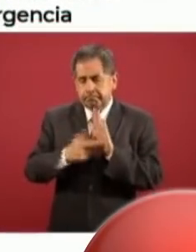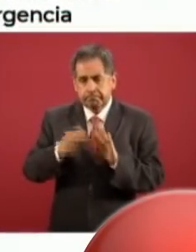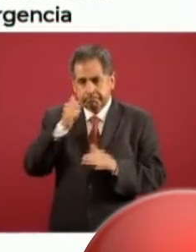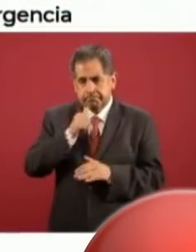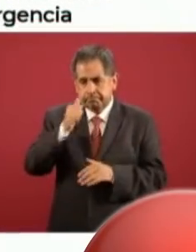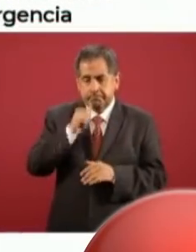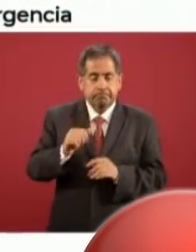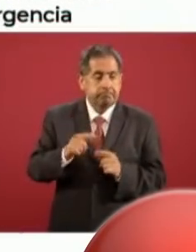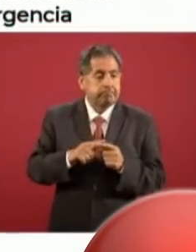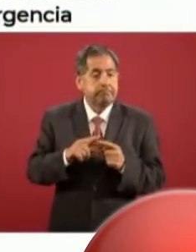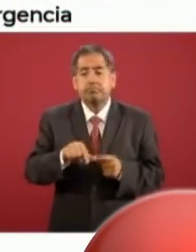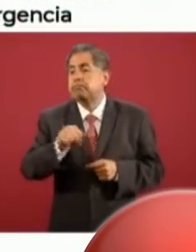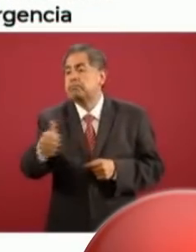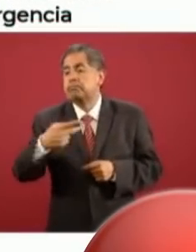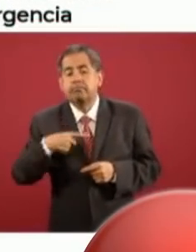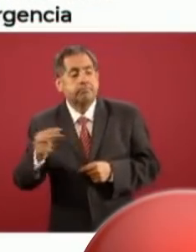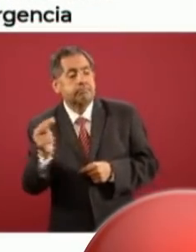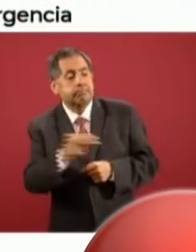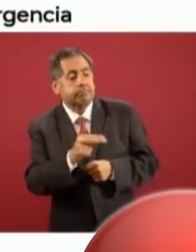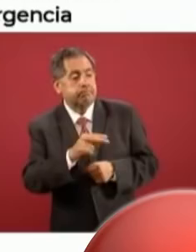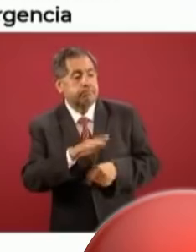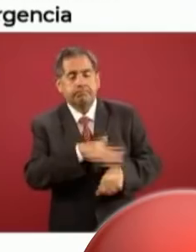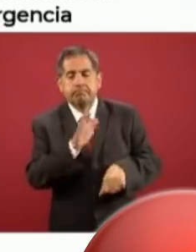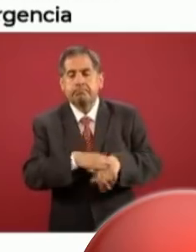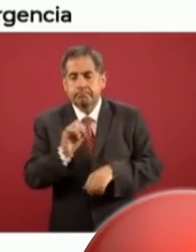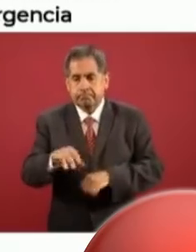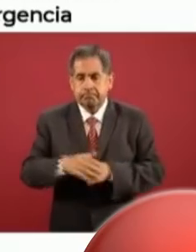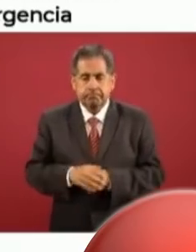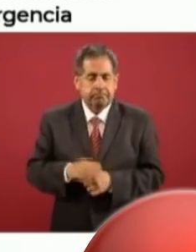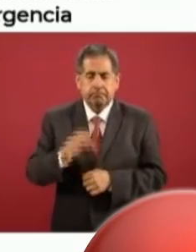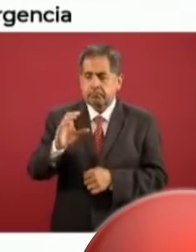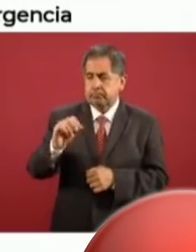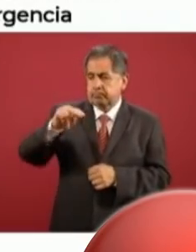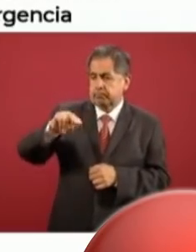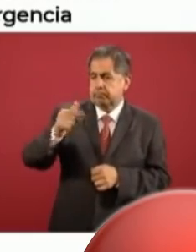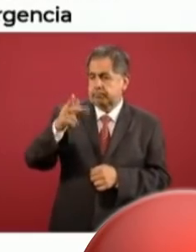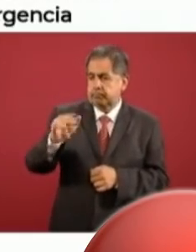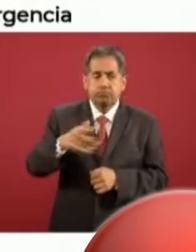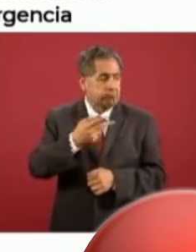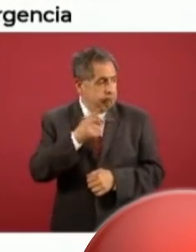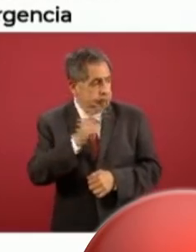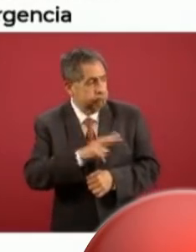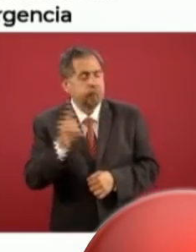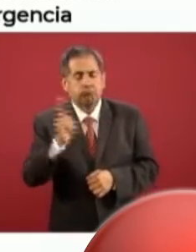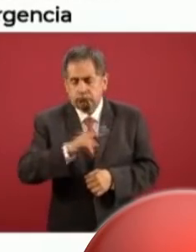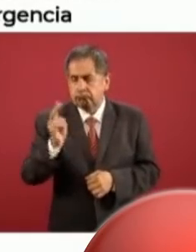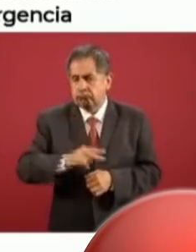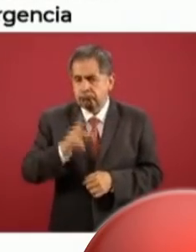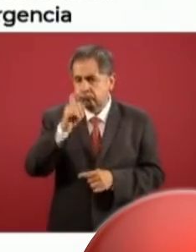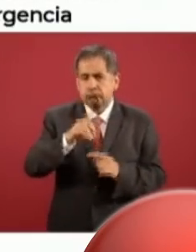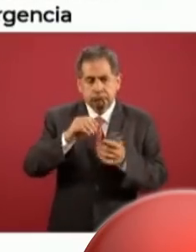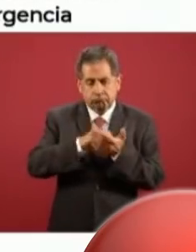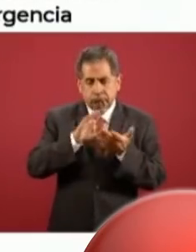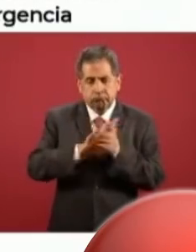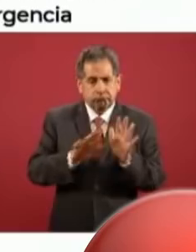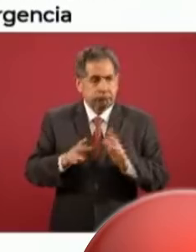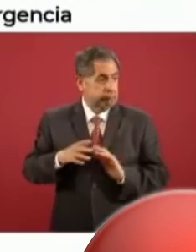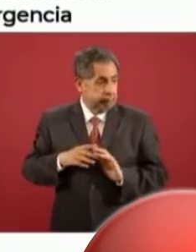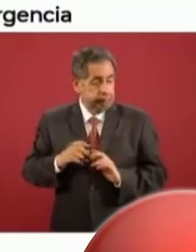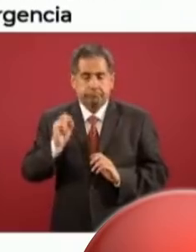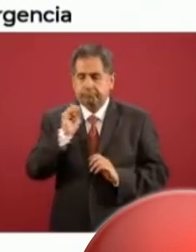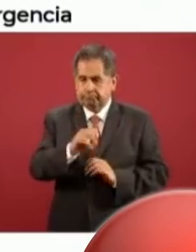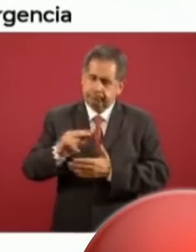siempre que exista un tercero que valide eso. En el momento que Conagua dictamina que la lluvia existió, en ese momento nosotros firmamos